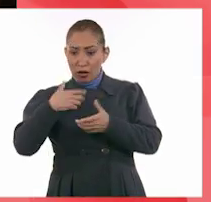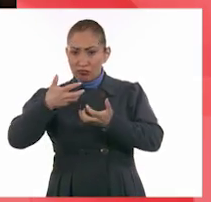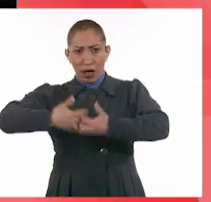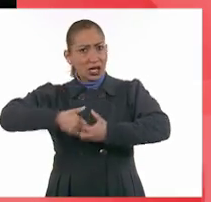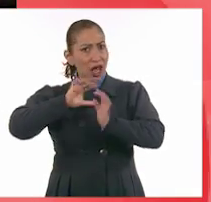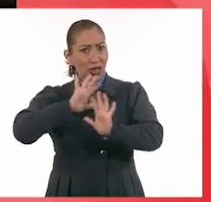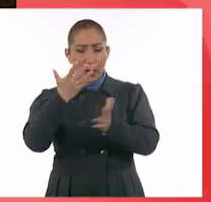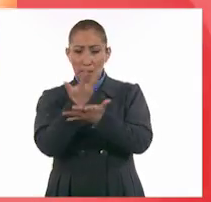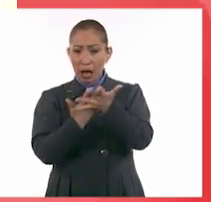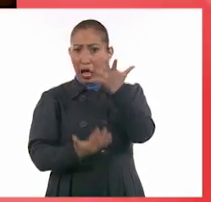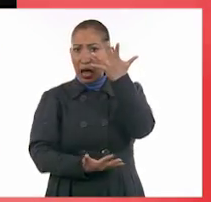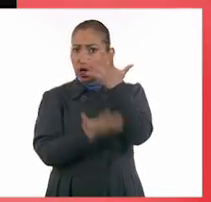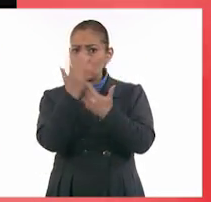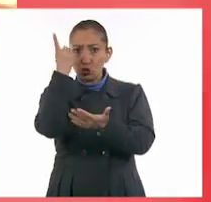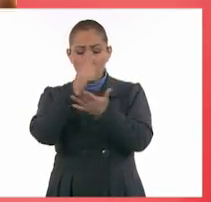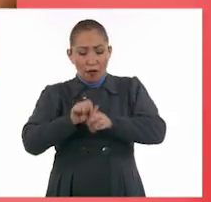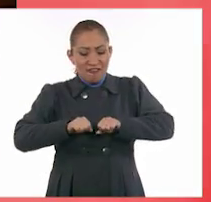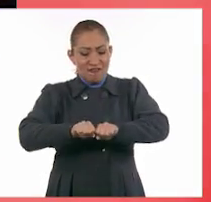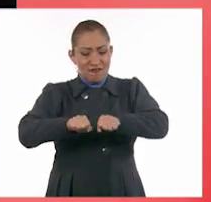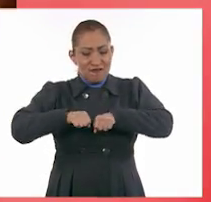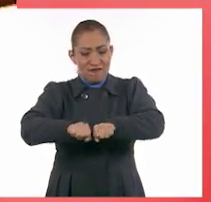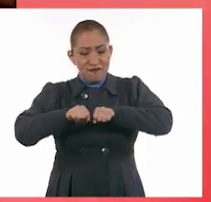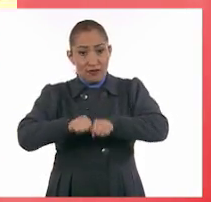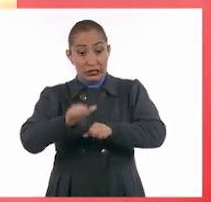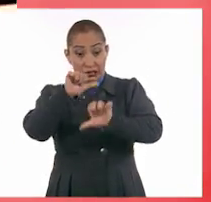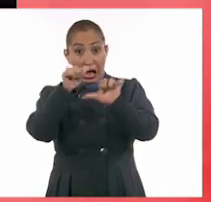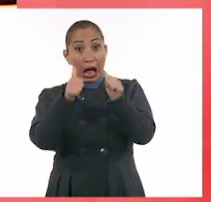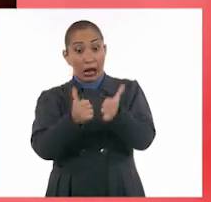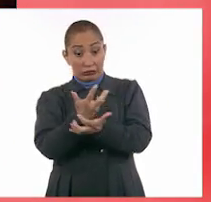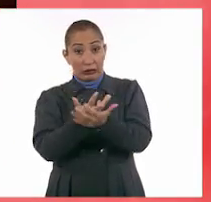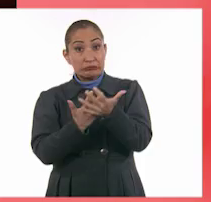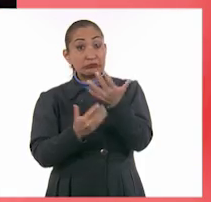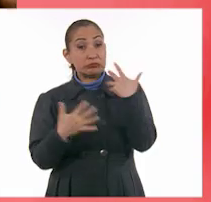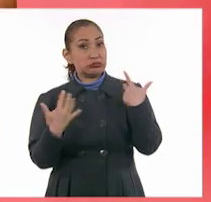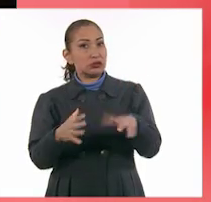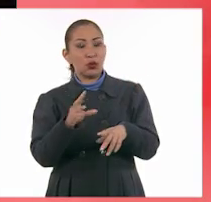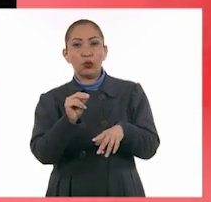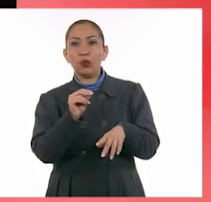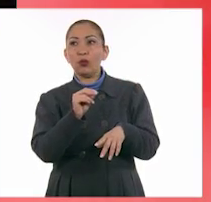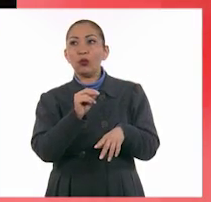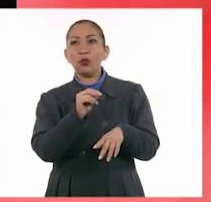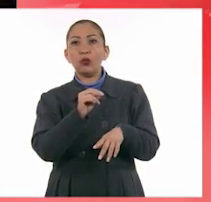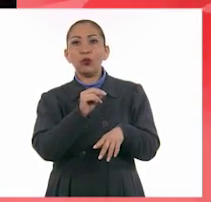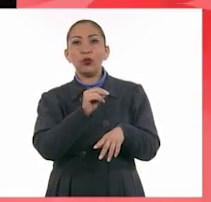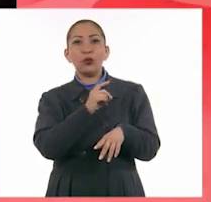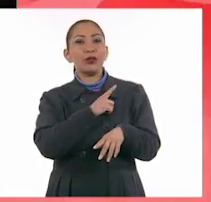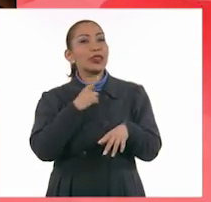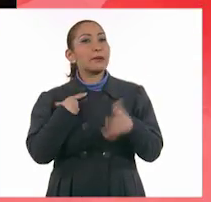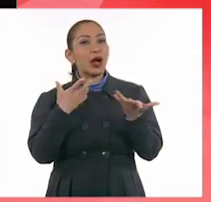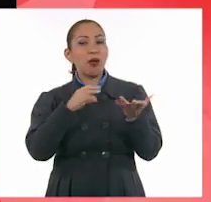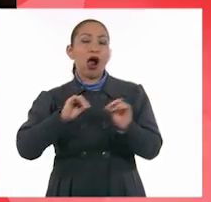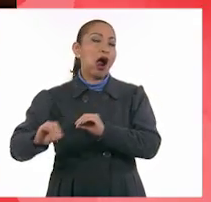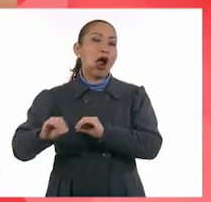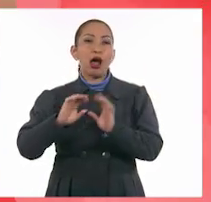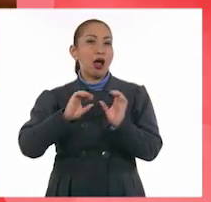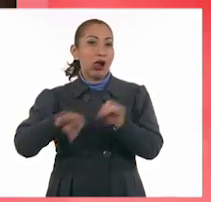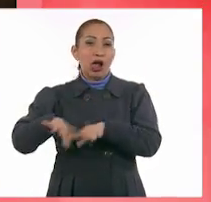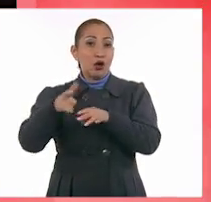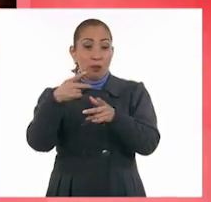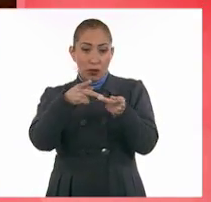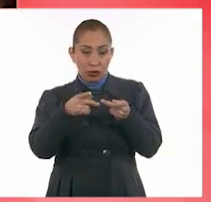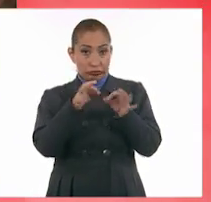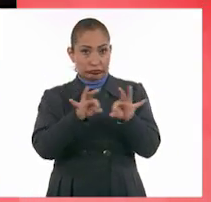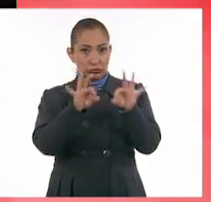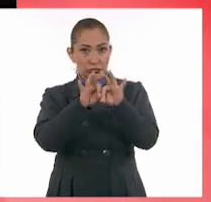nada, simplemente con las puras manos, sí es un arte que no se debe de dejar a un lado, ¿no? Dentro del platillo.